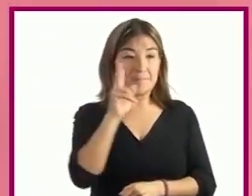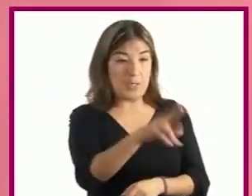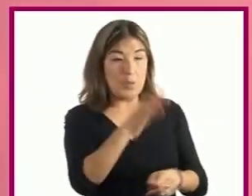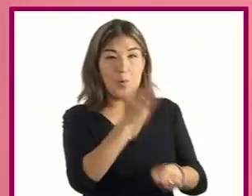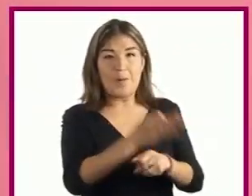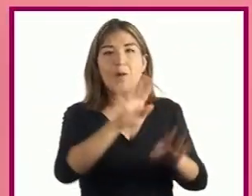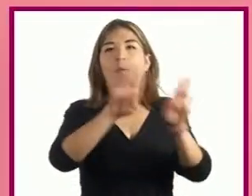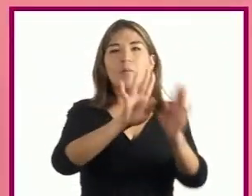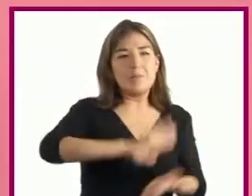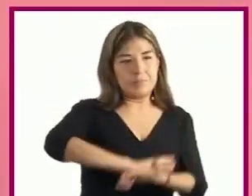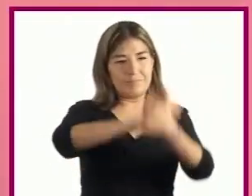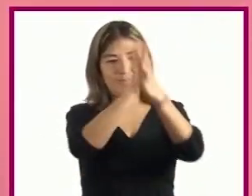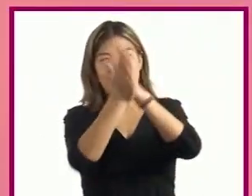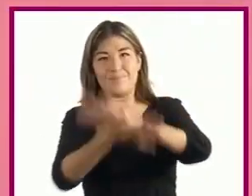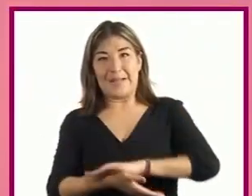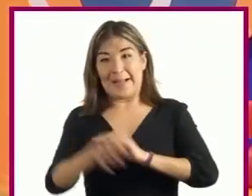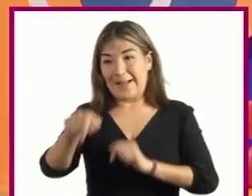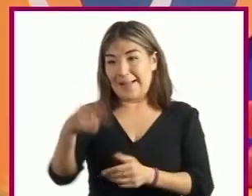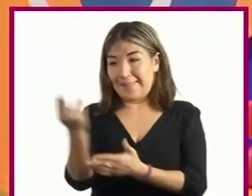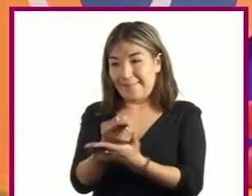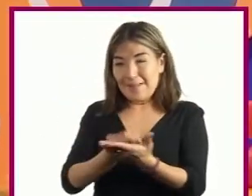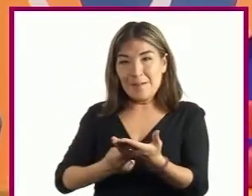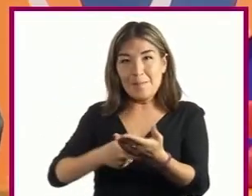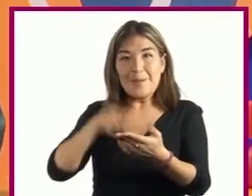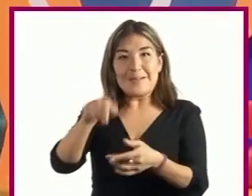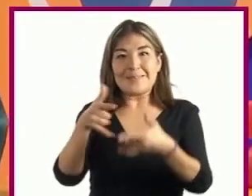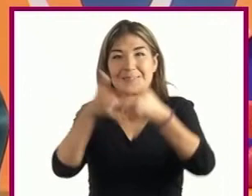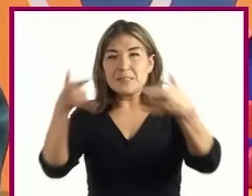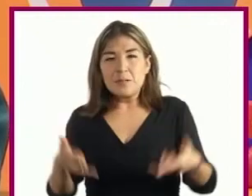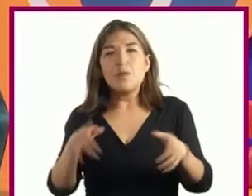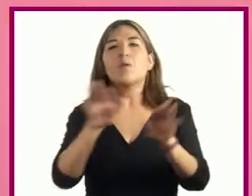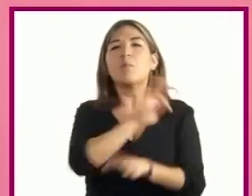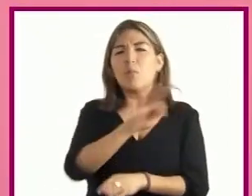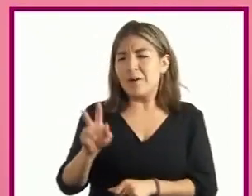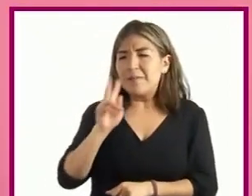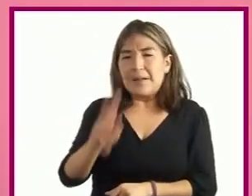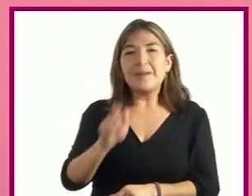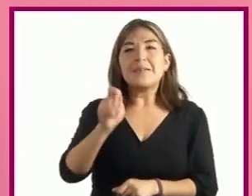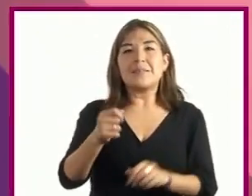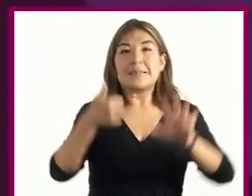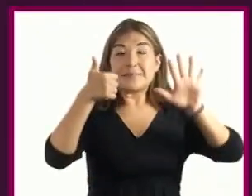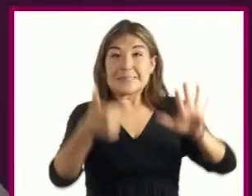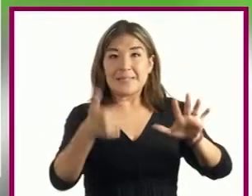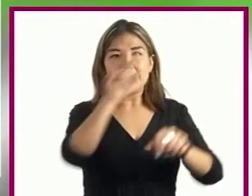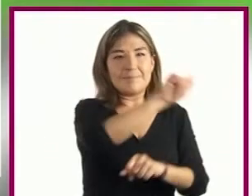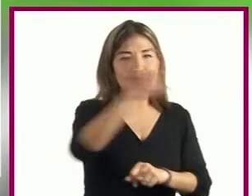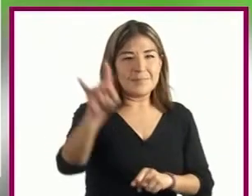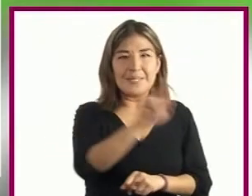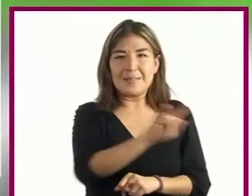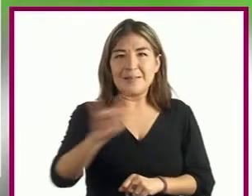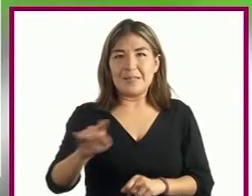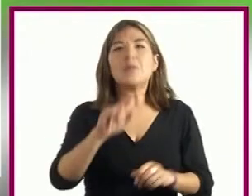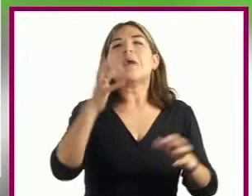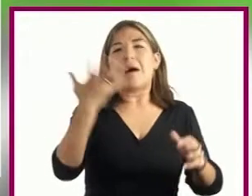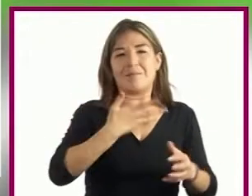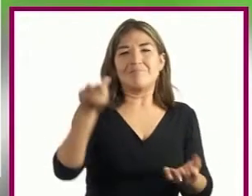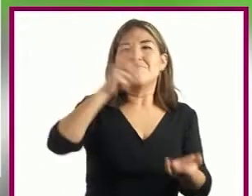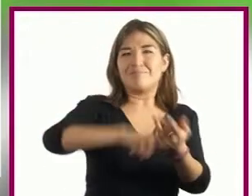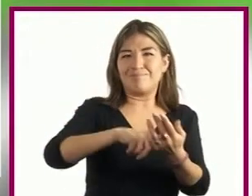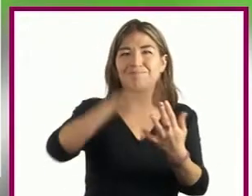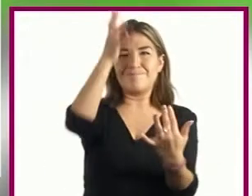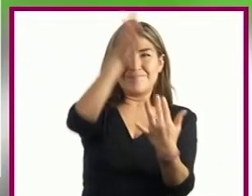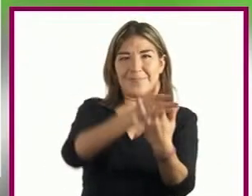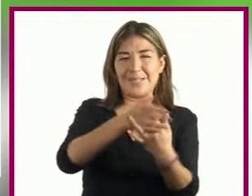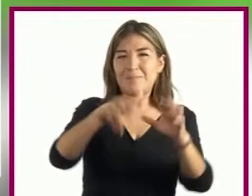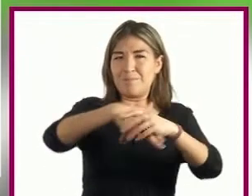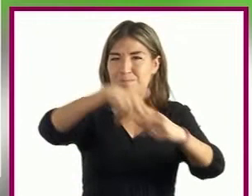cuento transformada en historieta, pudimos observar que se conforman por 6 viñetas y sus espacios, claro.